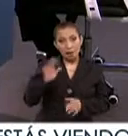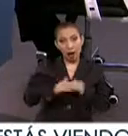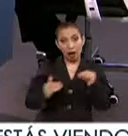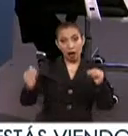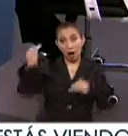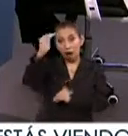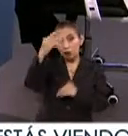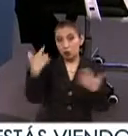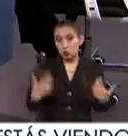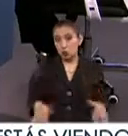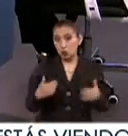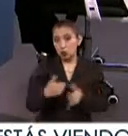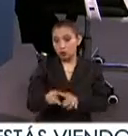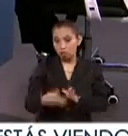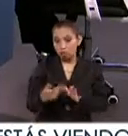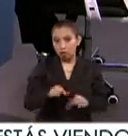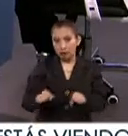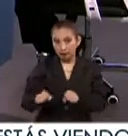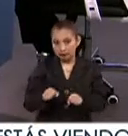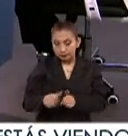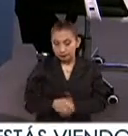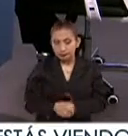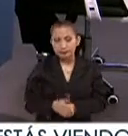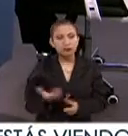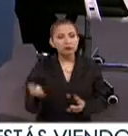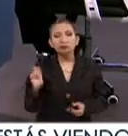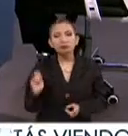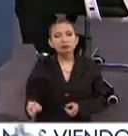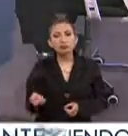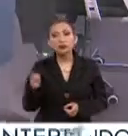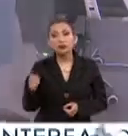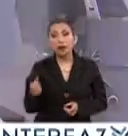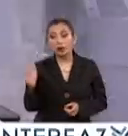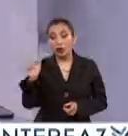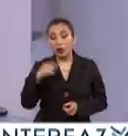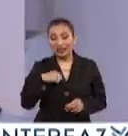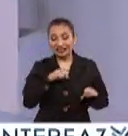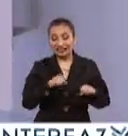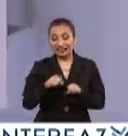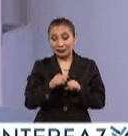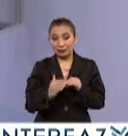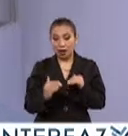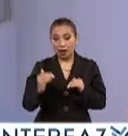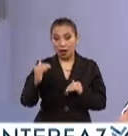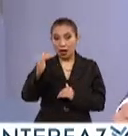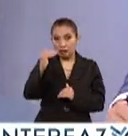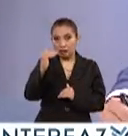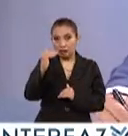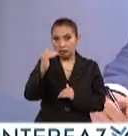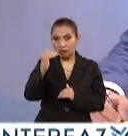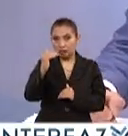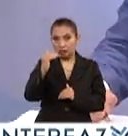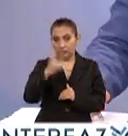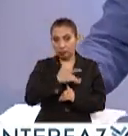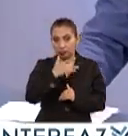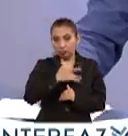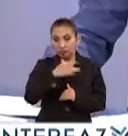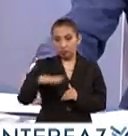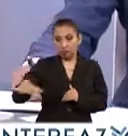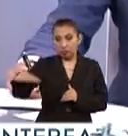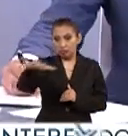mucho más arriba de ese número. Y eso implica también que cuando hay un sismo importante que fue sentido por